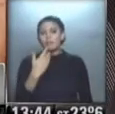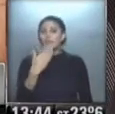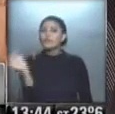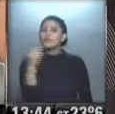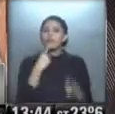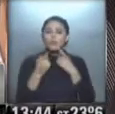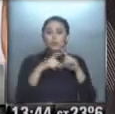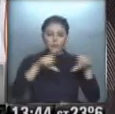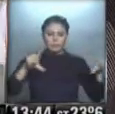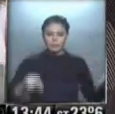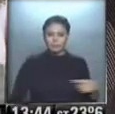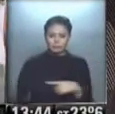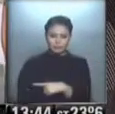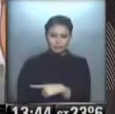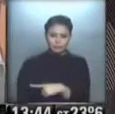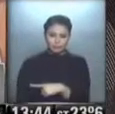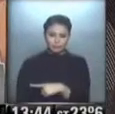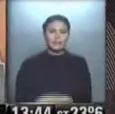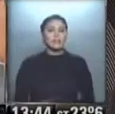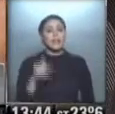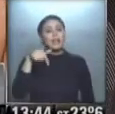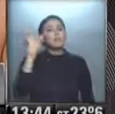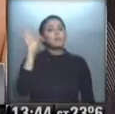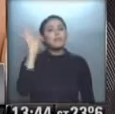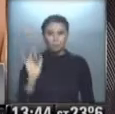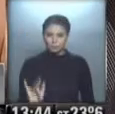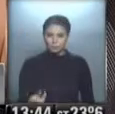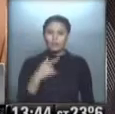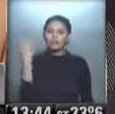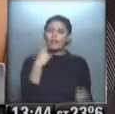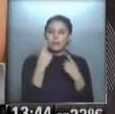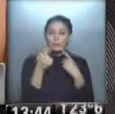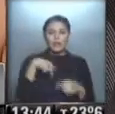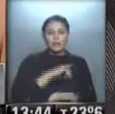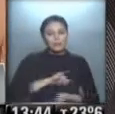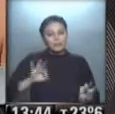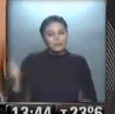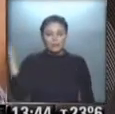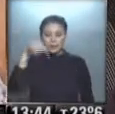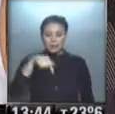pueden escribir a consultas a rob anses.gob.ar aquí todos los miércoles las respondemos hacemos la pausa y enseguida estamos de vuelta